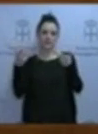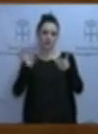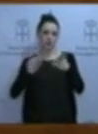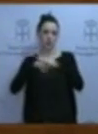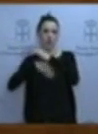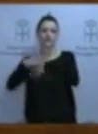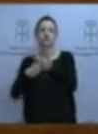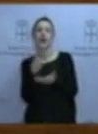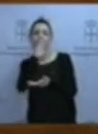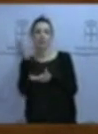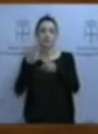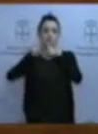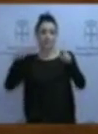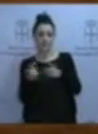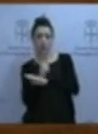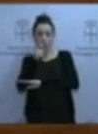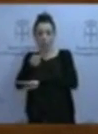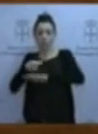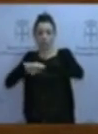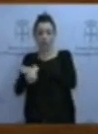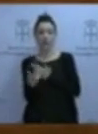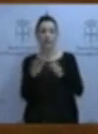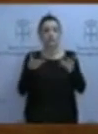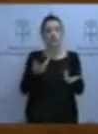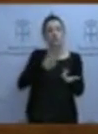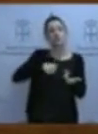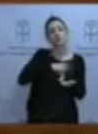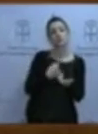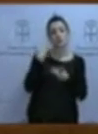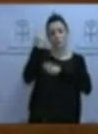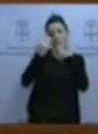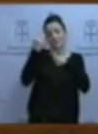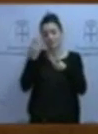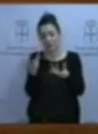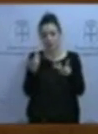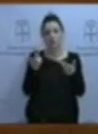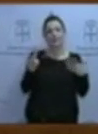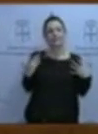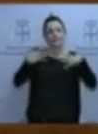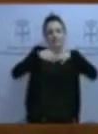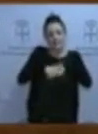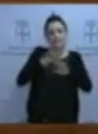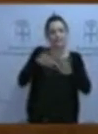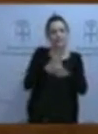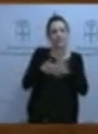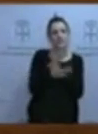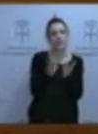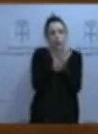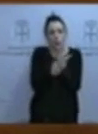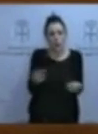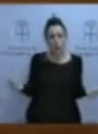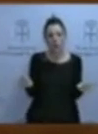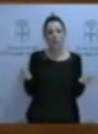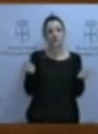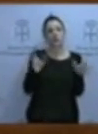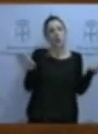través de empresas. Con lo cual, muchos tenemos que esta integración sea entendida como una disolución o desatención de estos